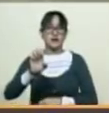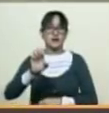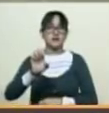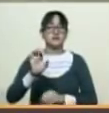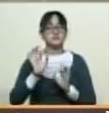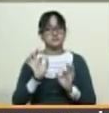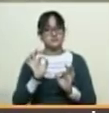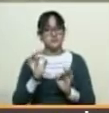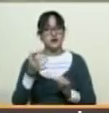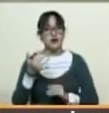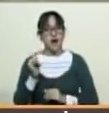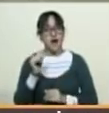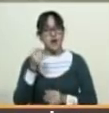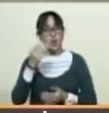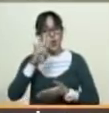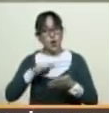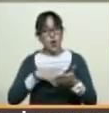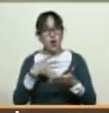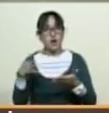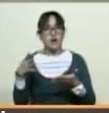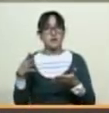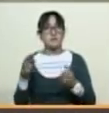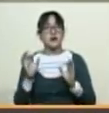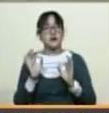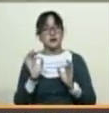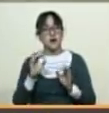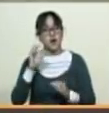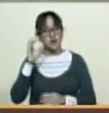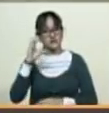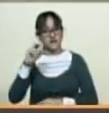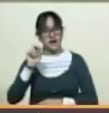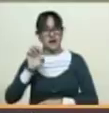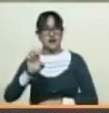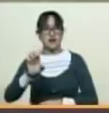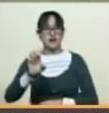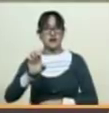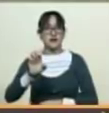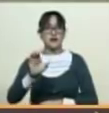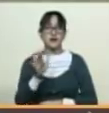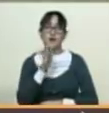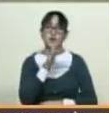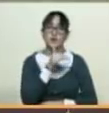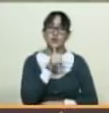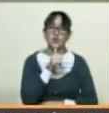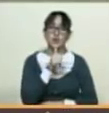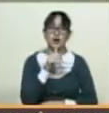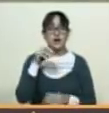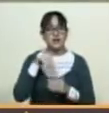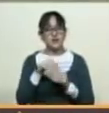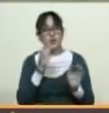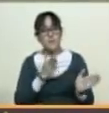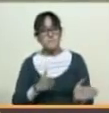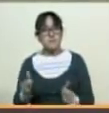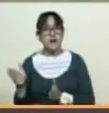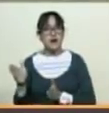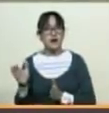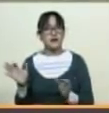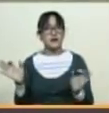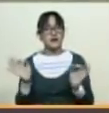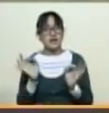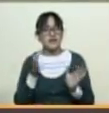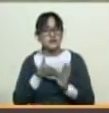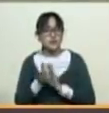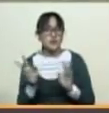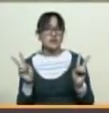para eso es que tenemos un cronograma y el Consejo Nacional Electoral no tiene dentro de sus planes nada que